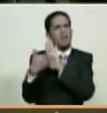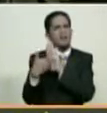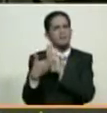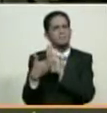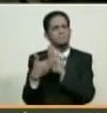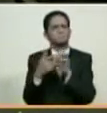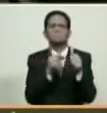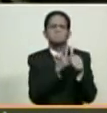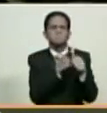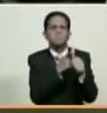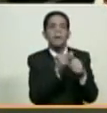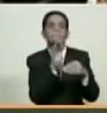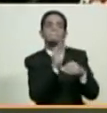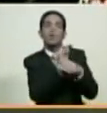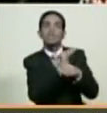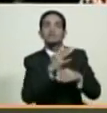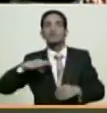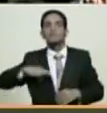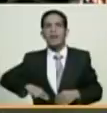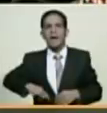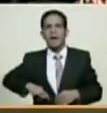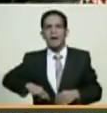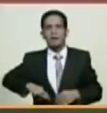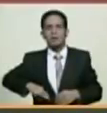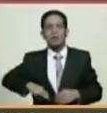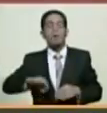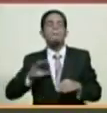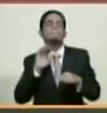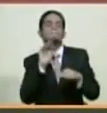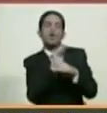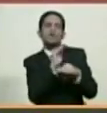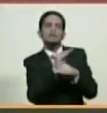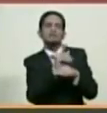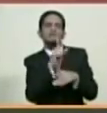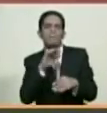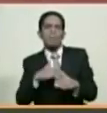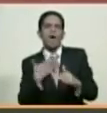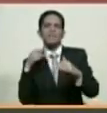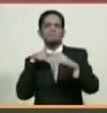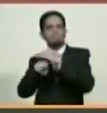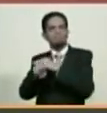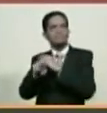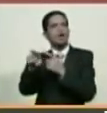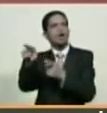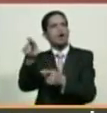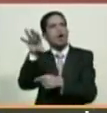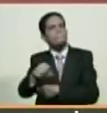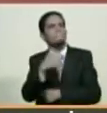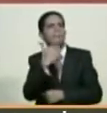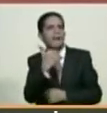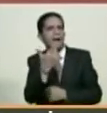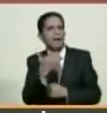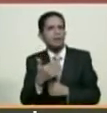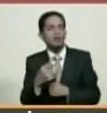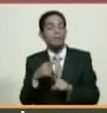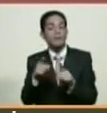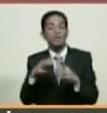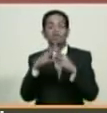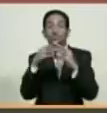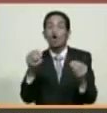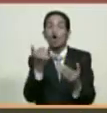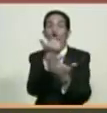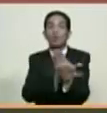recuperación, la protección del salario, la protección de la capacidad de ingresos de todas y de todos. Pero todos nuestros programas